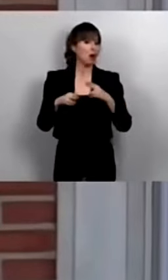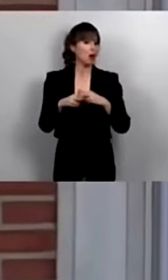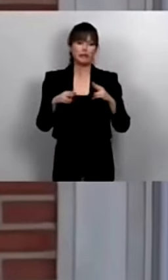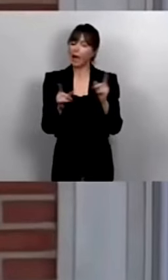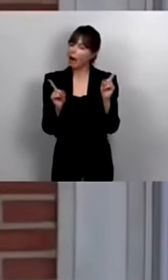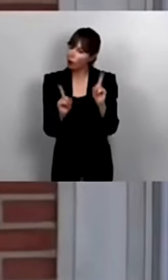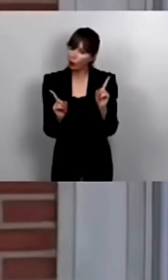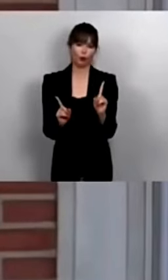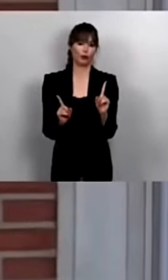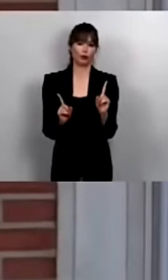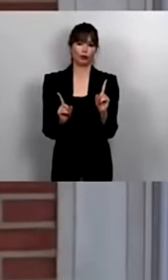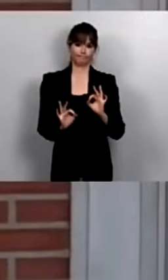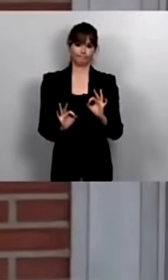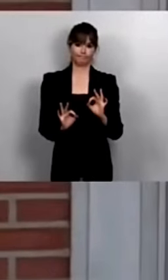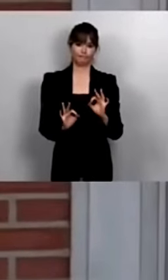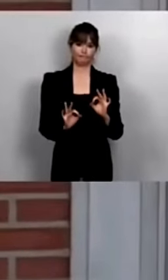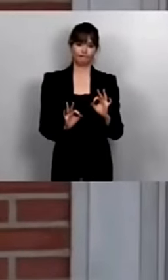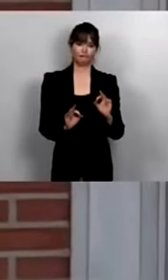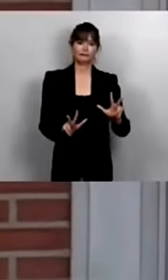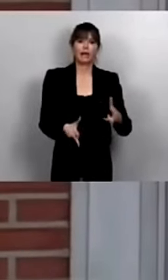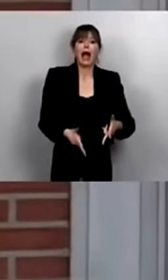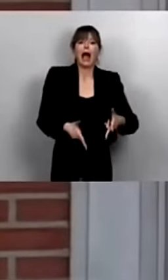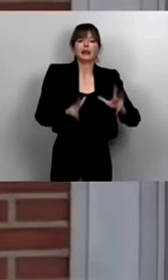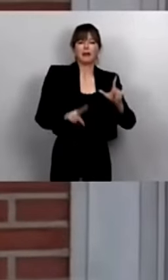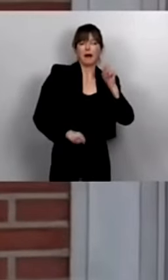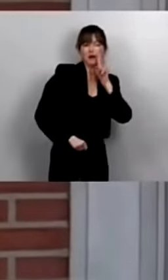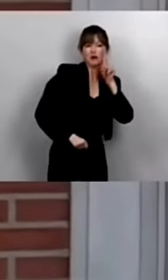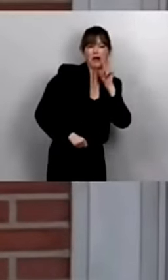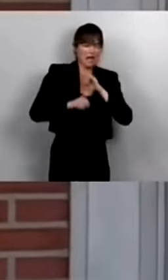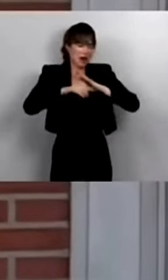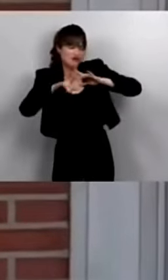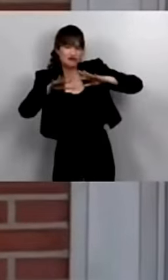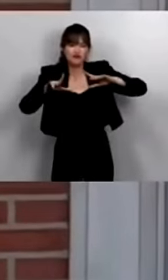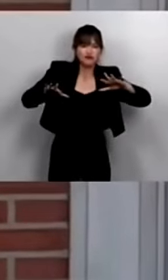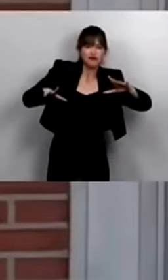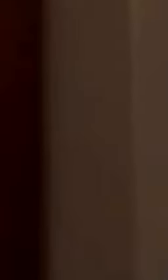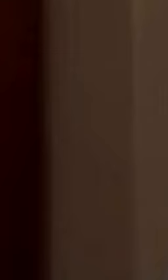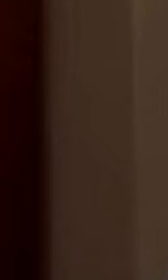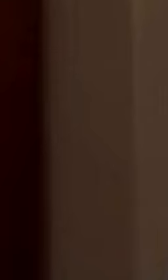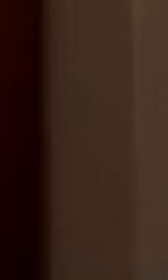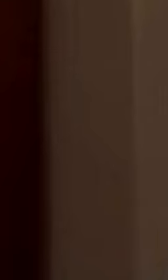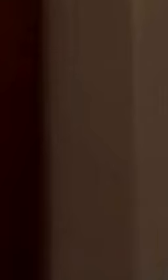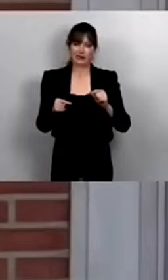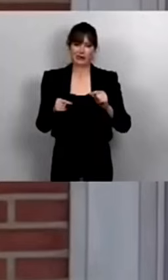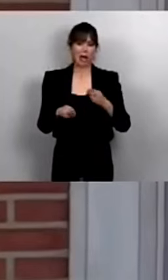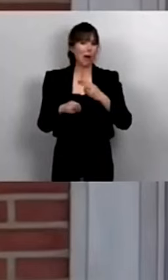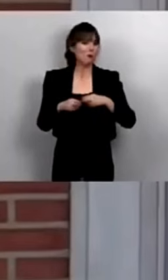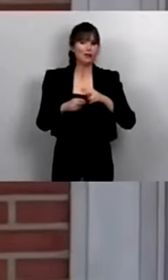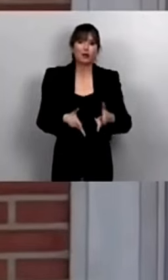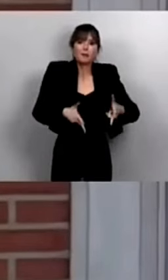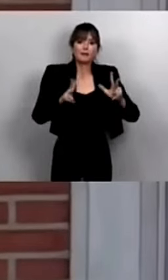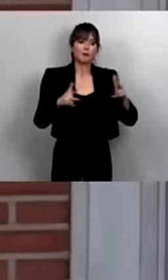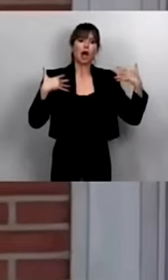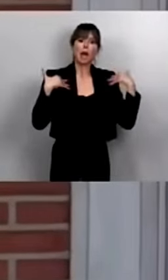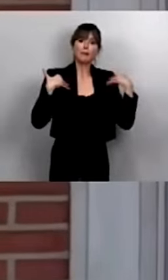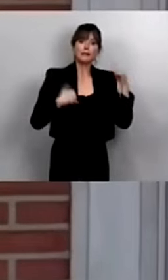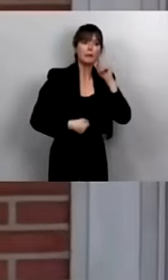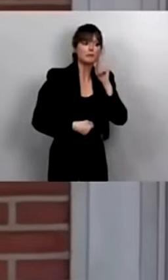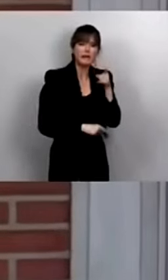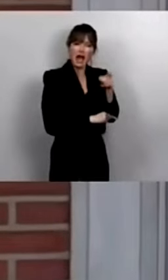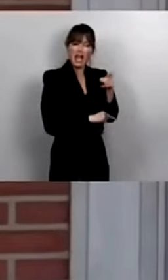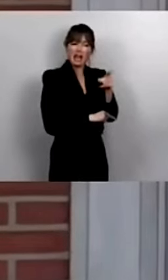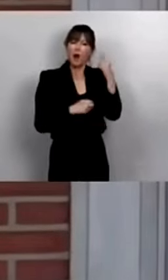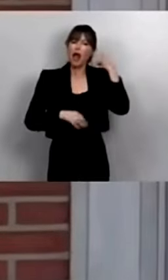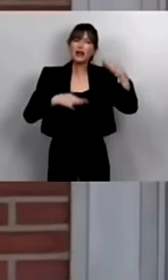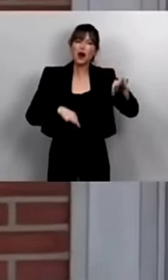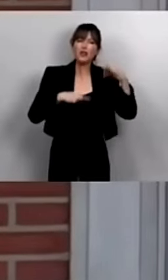más mierda del mundo! Cuando entraba salían dos moscas devolviendo, el tío así... Y entra y había un chino allí